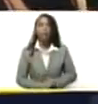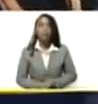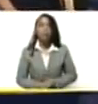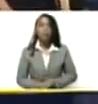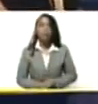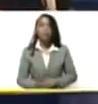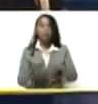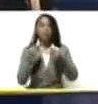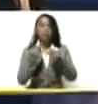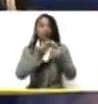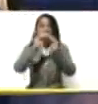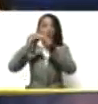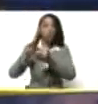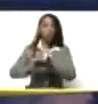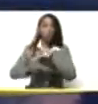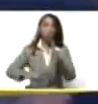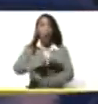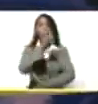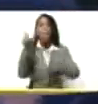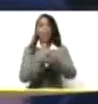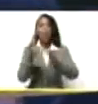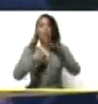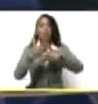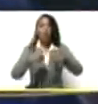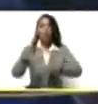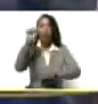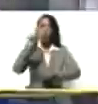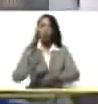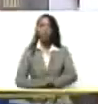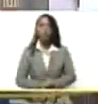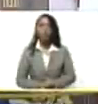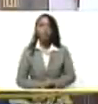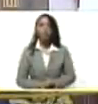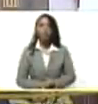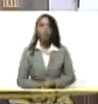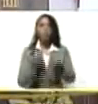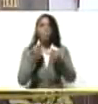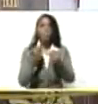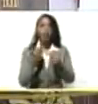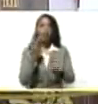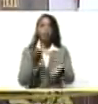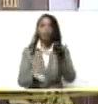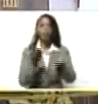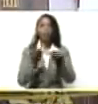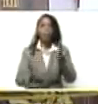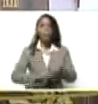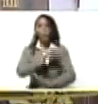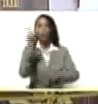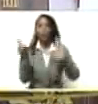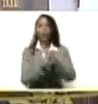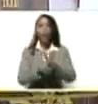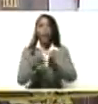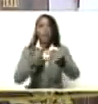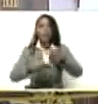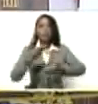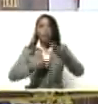para restituir plenamente el servicio de agua para establecer plenamente el servicio